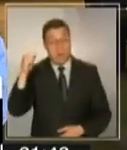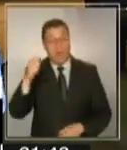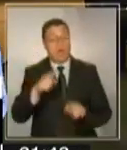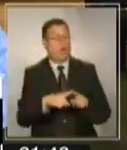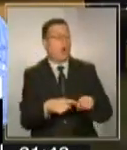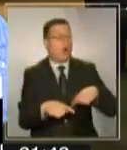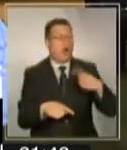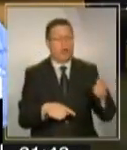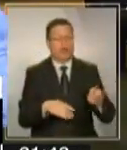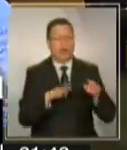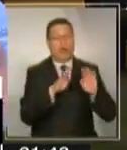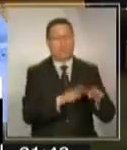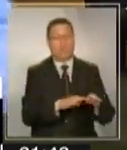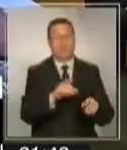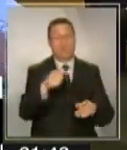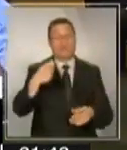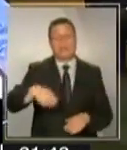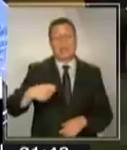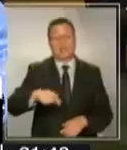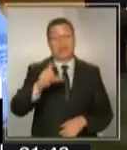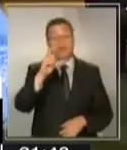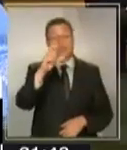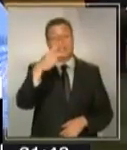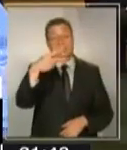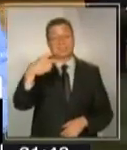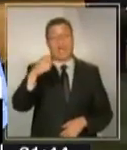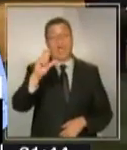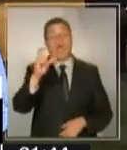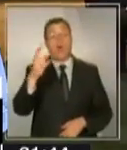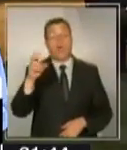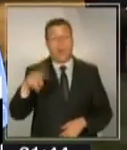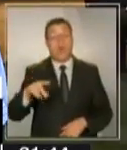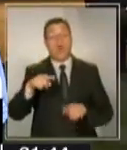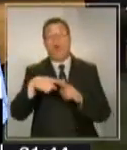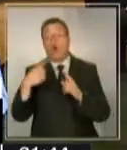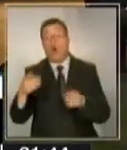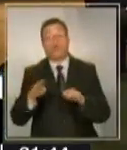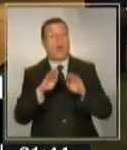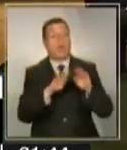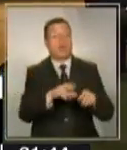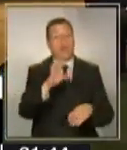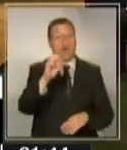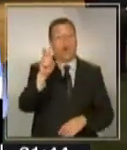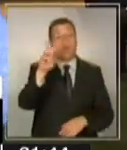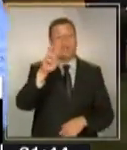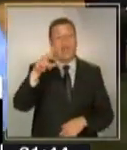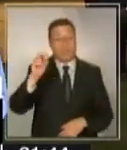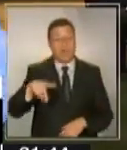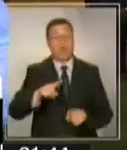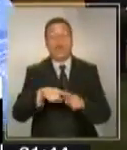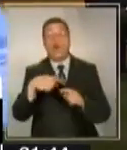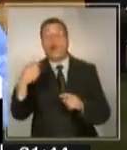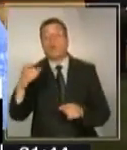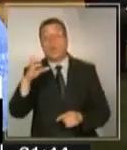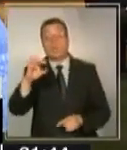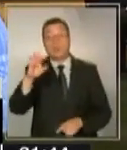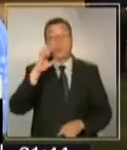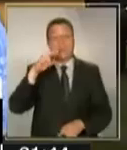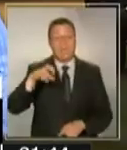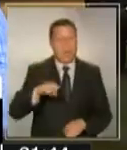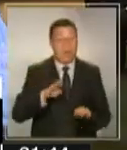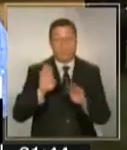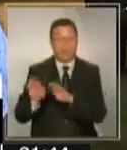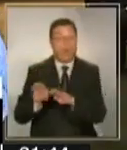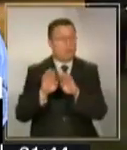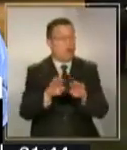que apoyan al senador Chaguán, y en fin, hay muchos que apoyan también al senador Osandón, al propio senador Espina, y eso es natural dentro de un